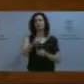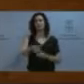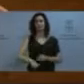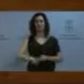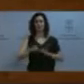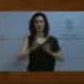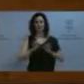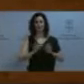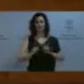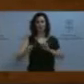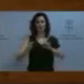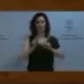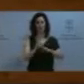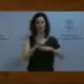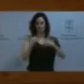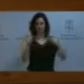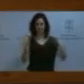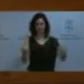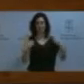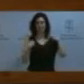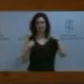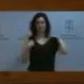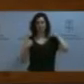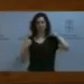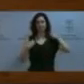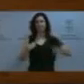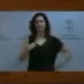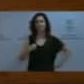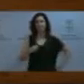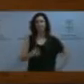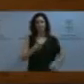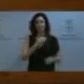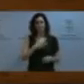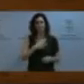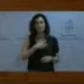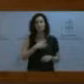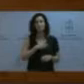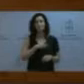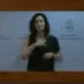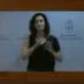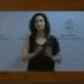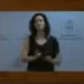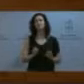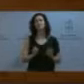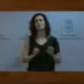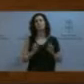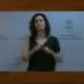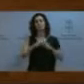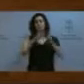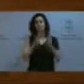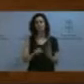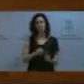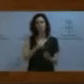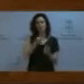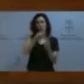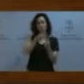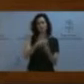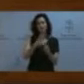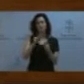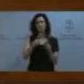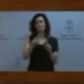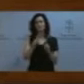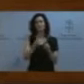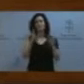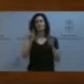Pleno. Una ambulancia de soporte vital básico en Cangas de Onís y los municipios a los que asiste: